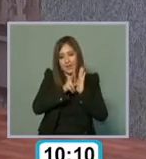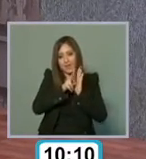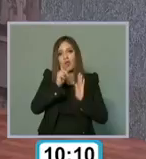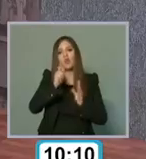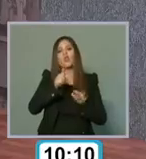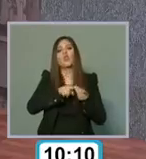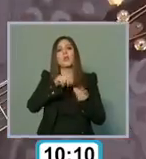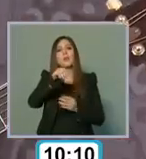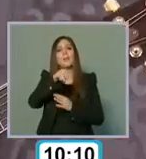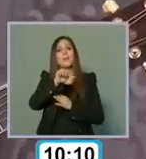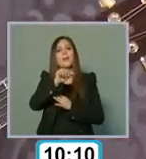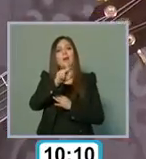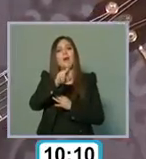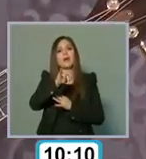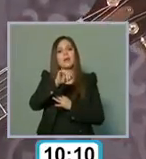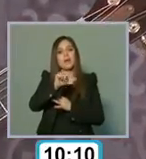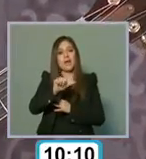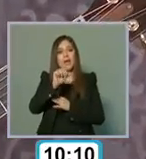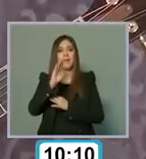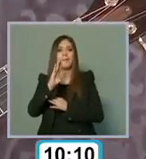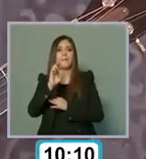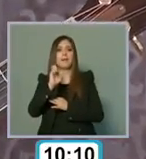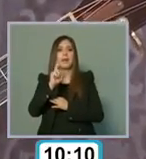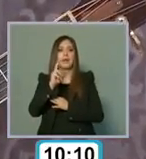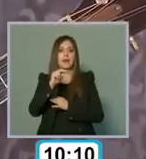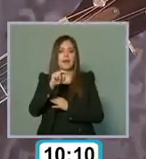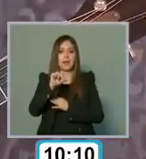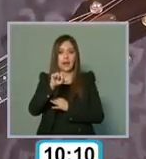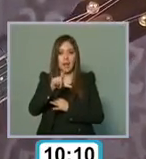María Bernal en YouTube y María Bernal